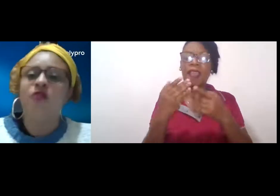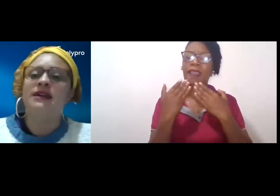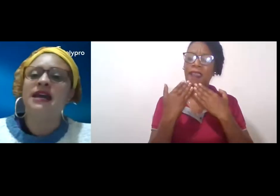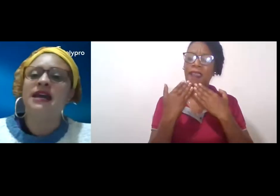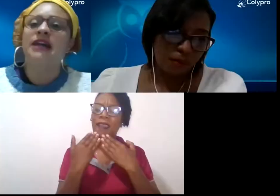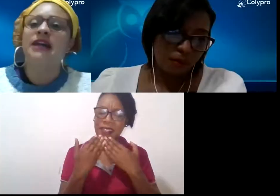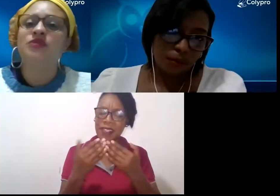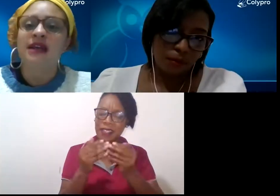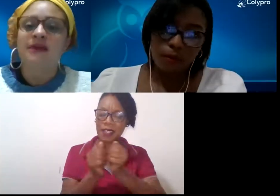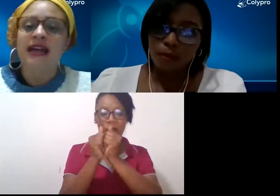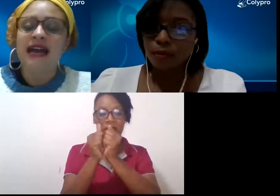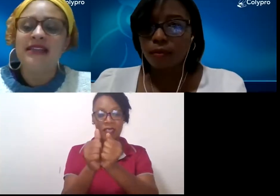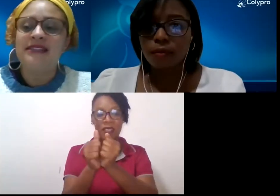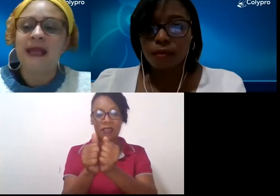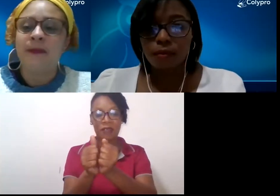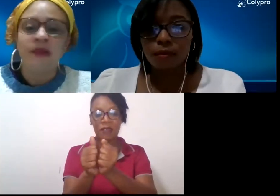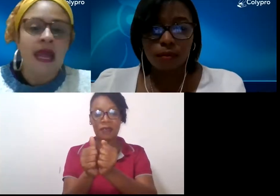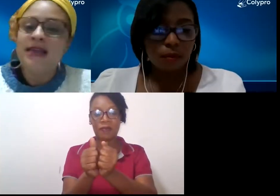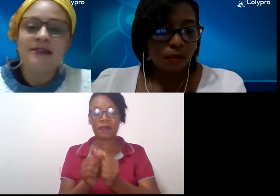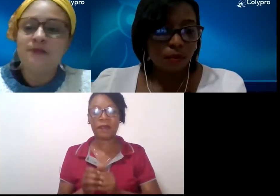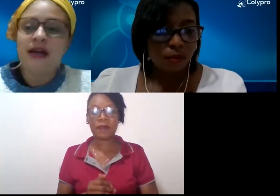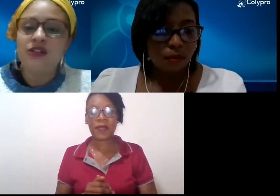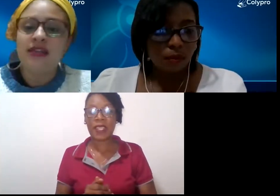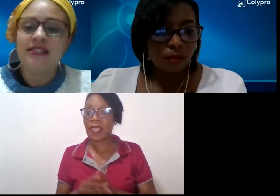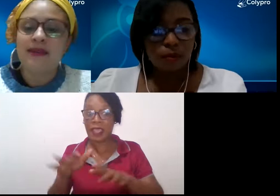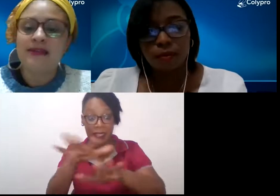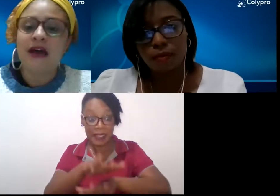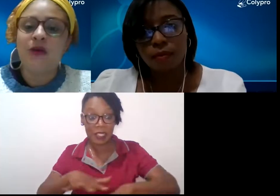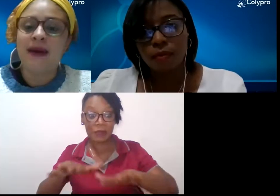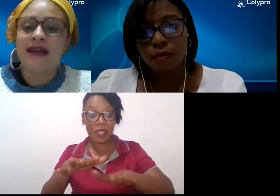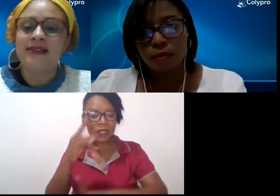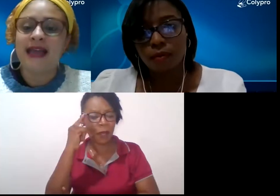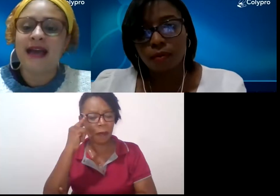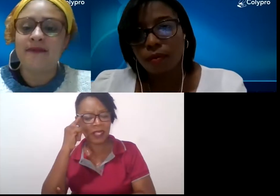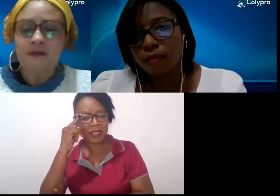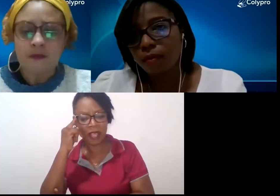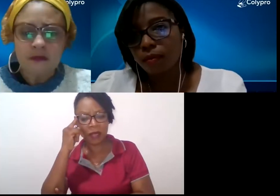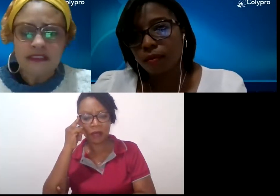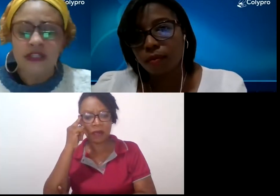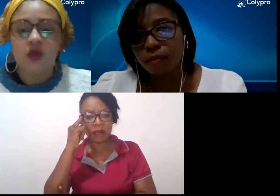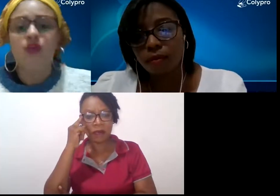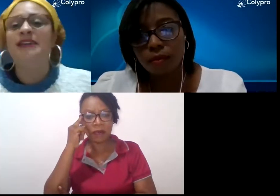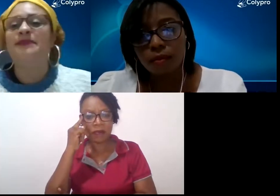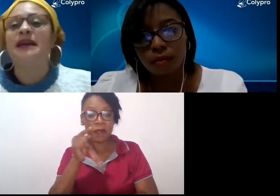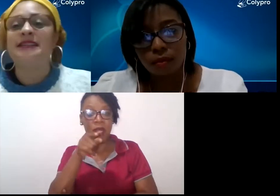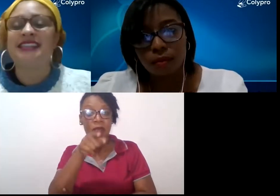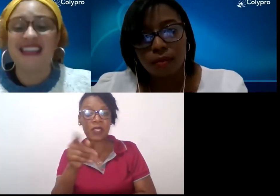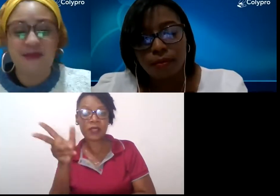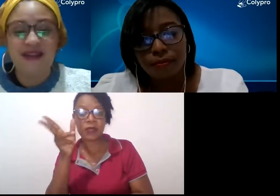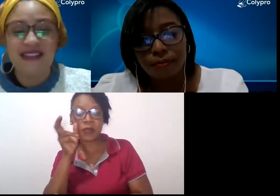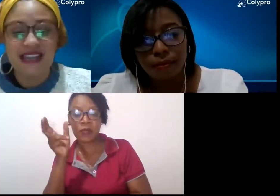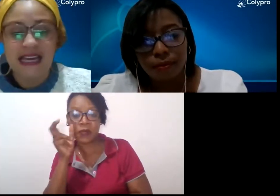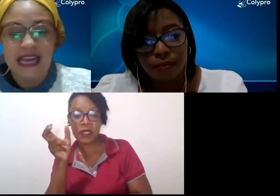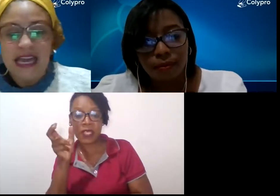estar acompañándonos, ¿verdad? En este espacio que está pensado para que sea de escucha, para que sea